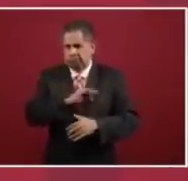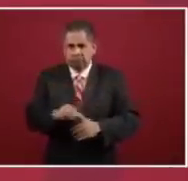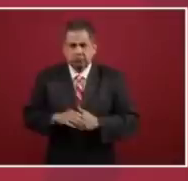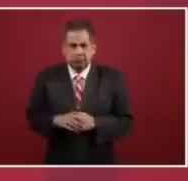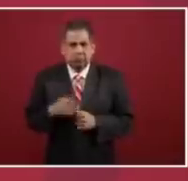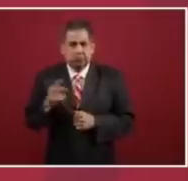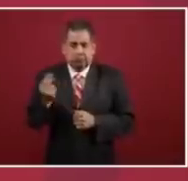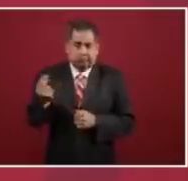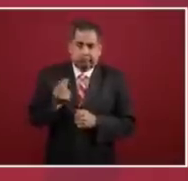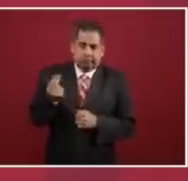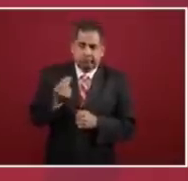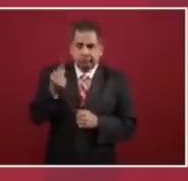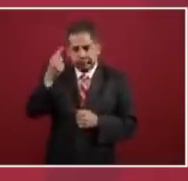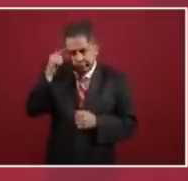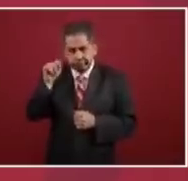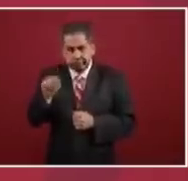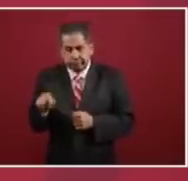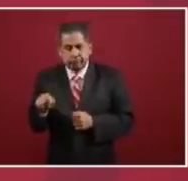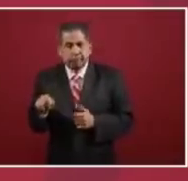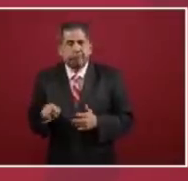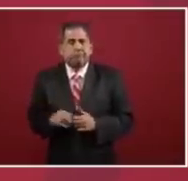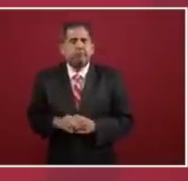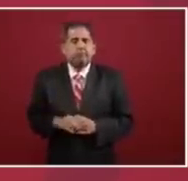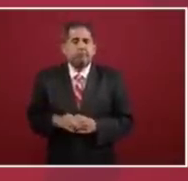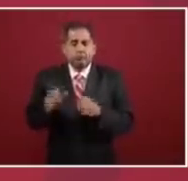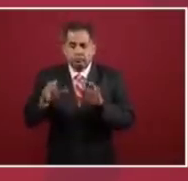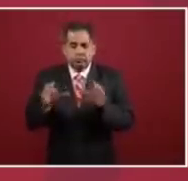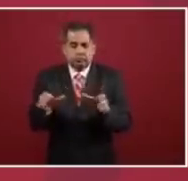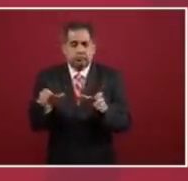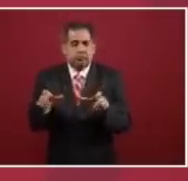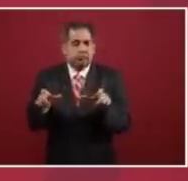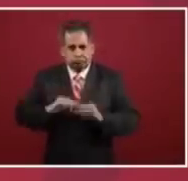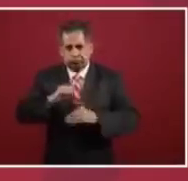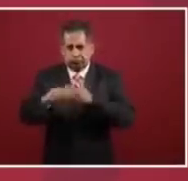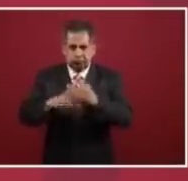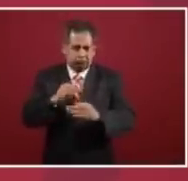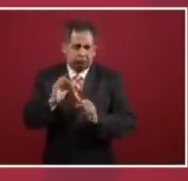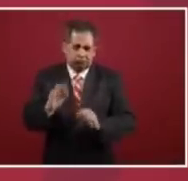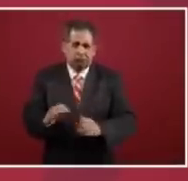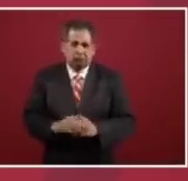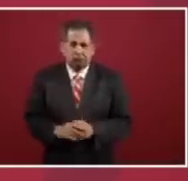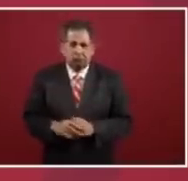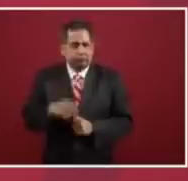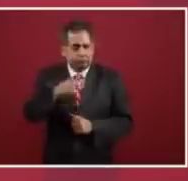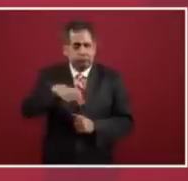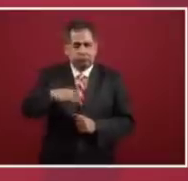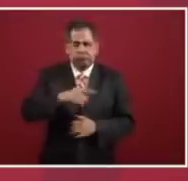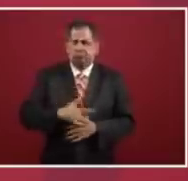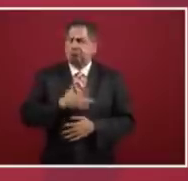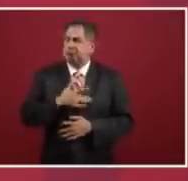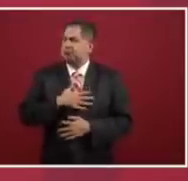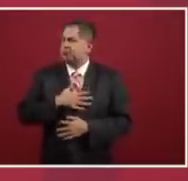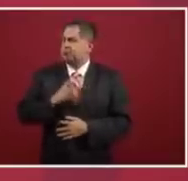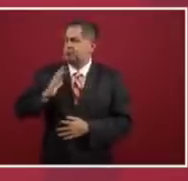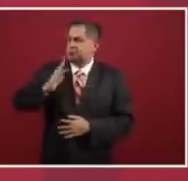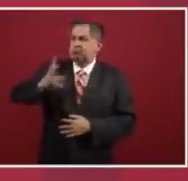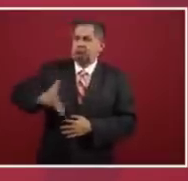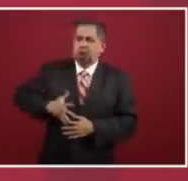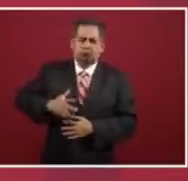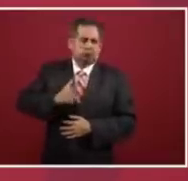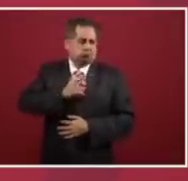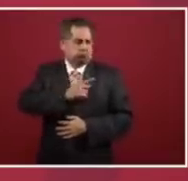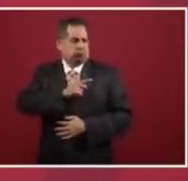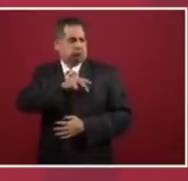se necesitan en la Guardia Nacional. Ellos se van a sentir muy